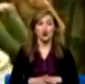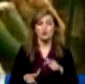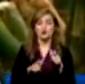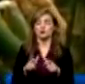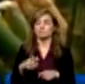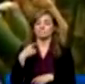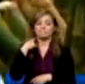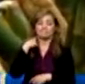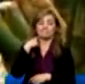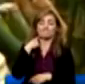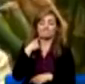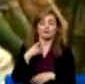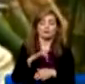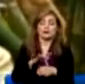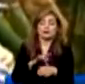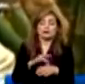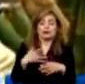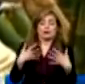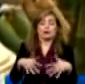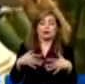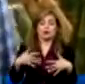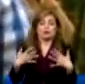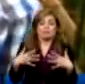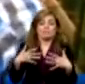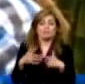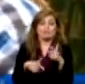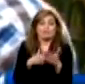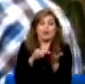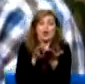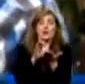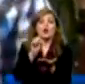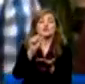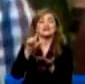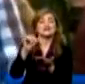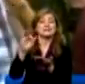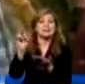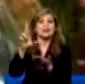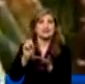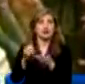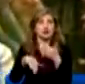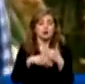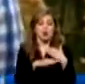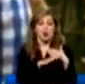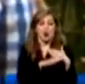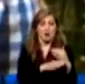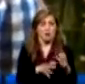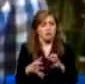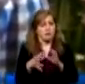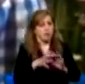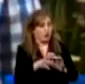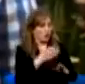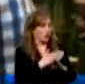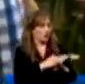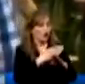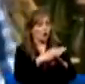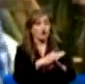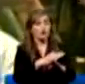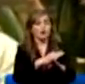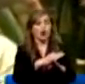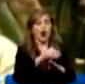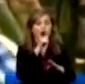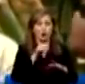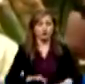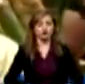ponen nerviosismo a toda la colectividad de todo el cantón Salitre. Tenemos todos los muros murallados, pero ya por la inclemencia del tiempo y por la subida de las